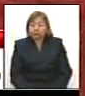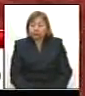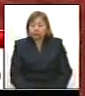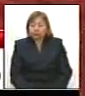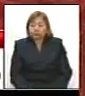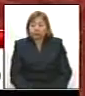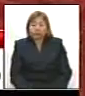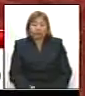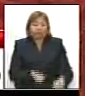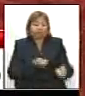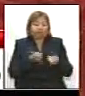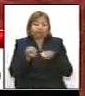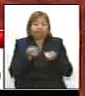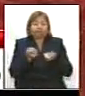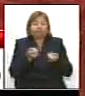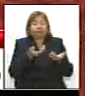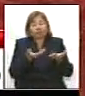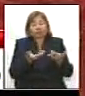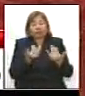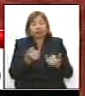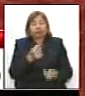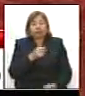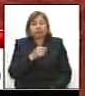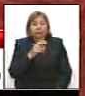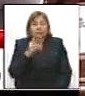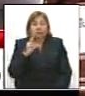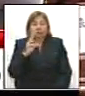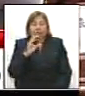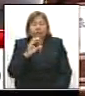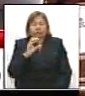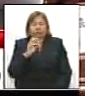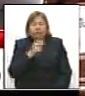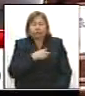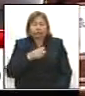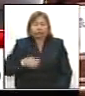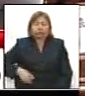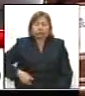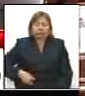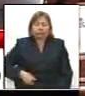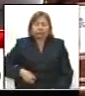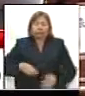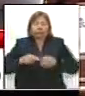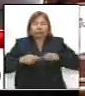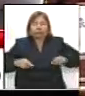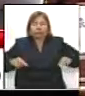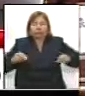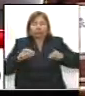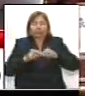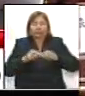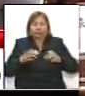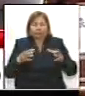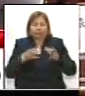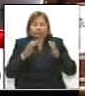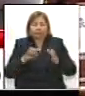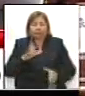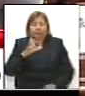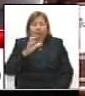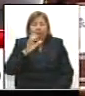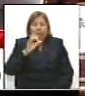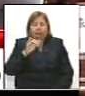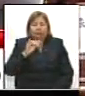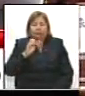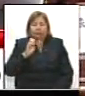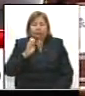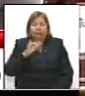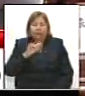Dirige esta sesión del Pleno la vicepresidenta del Parlamento Nacional, la congresista Leila